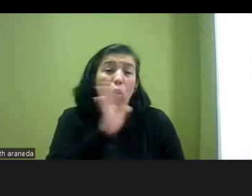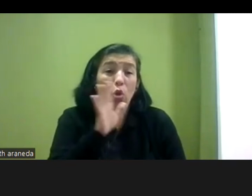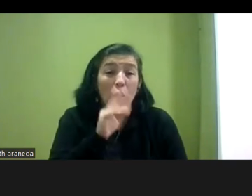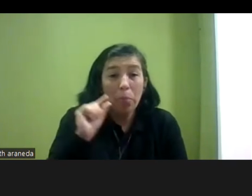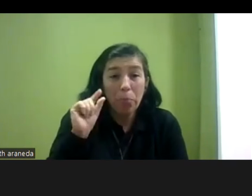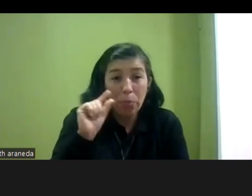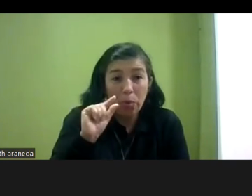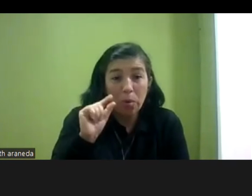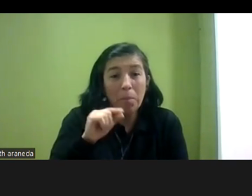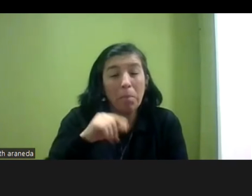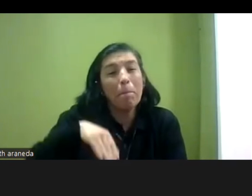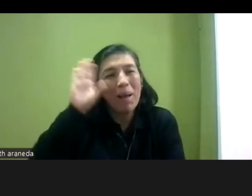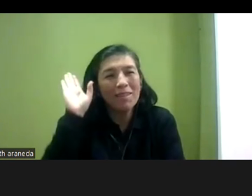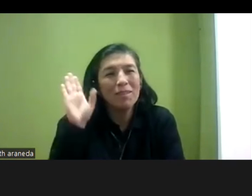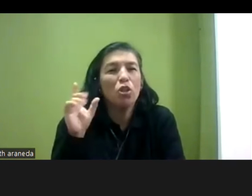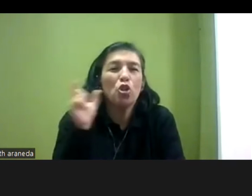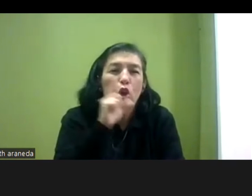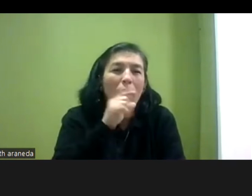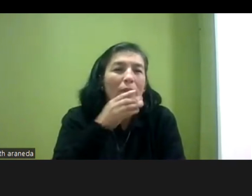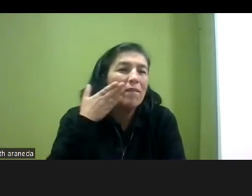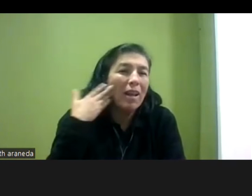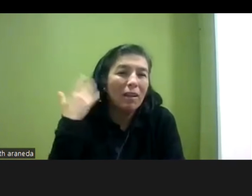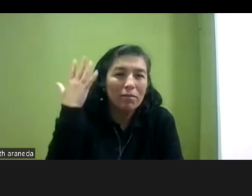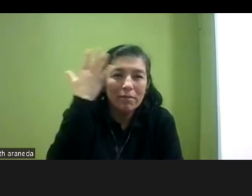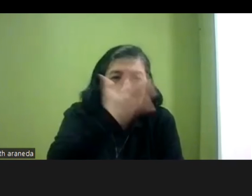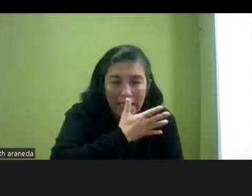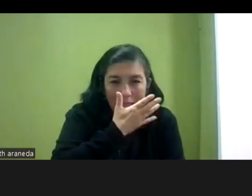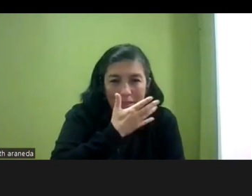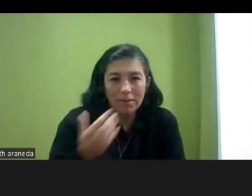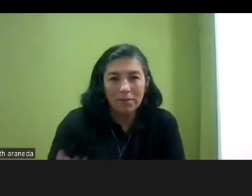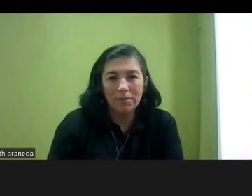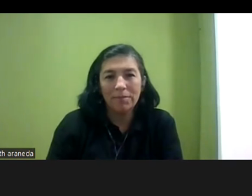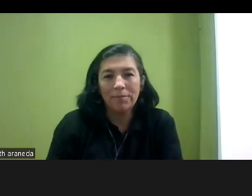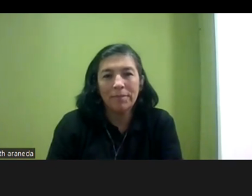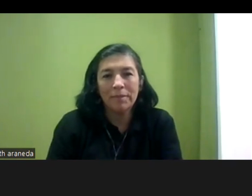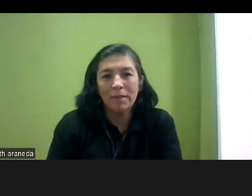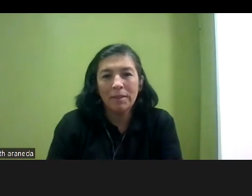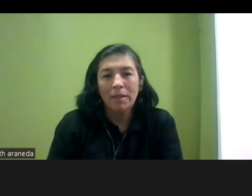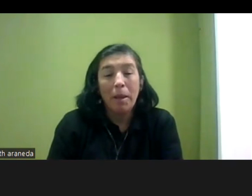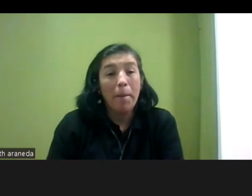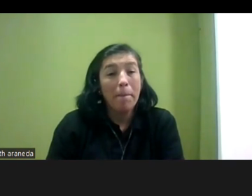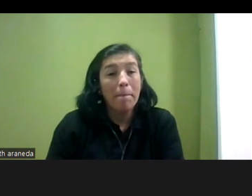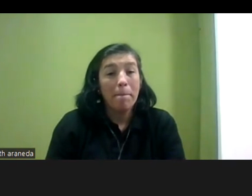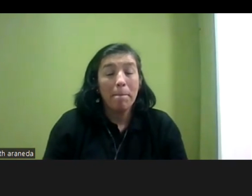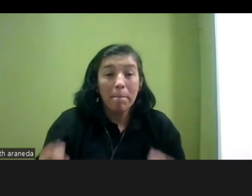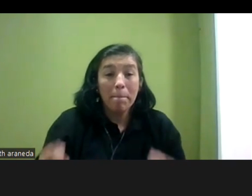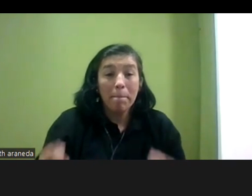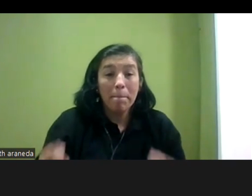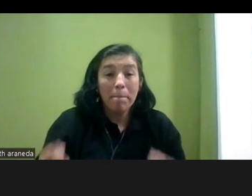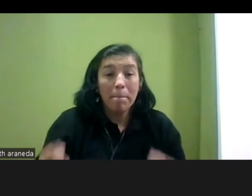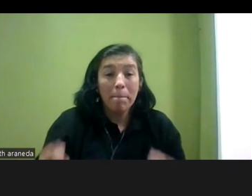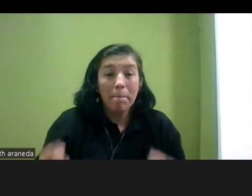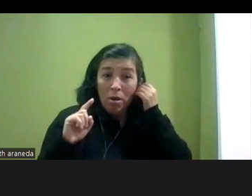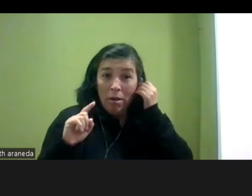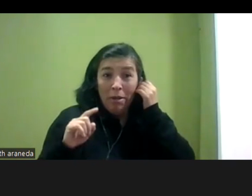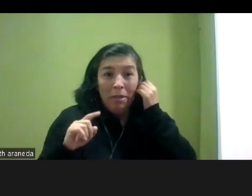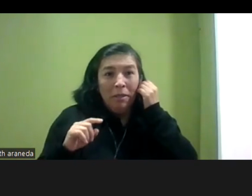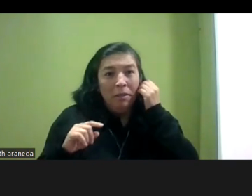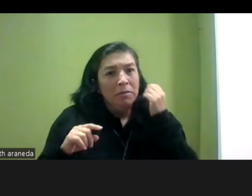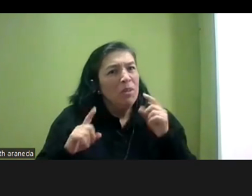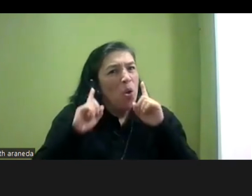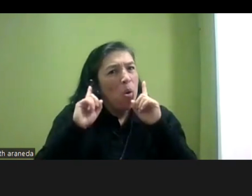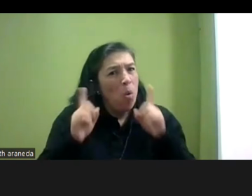¿no? Generalmente es rojo, blanco, negro, eh, pero aún así también